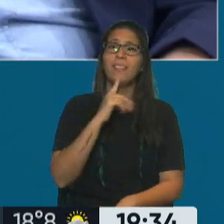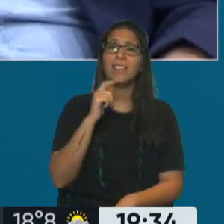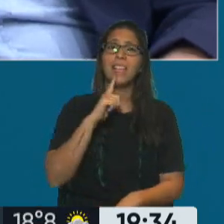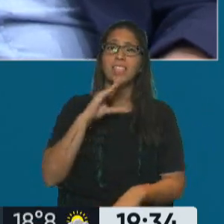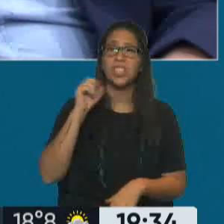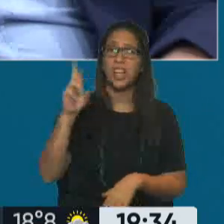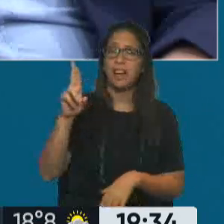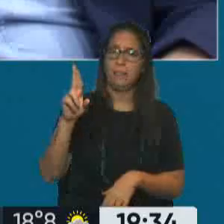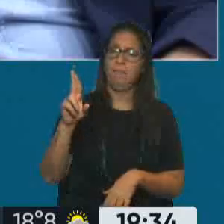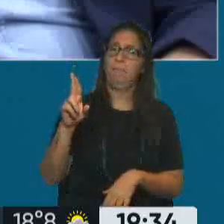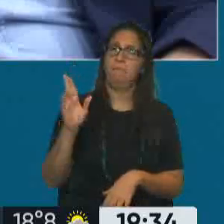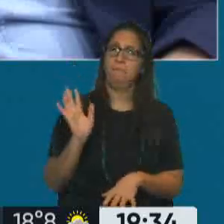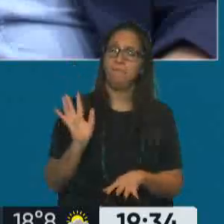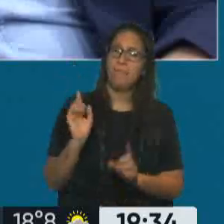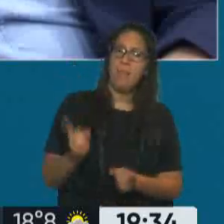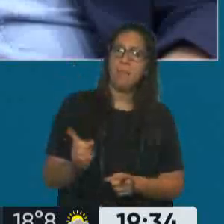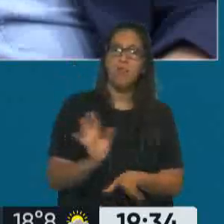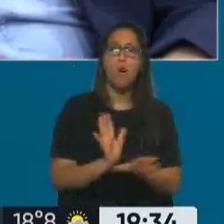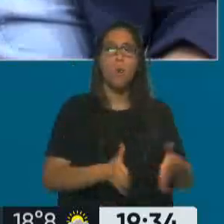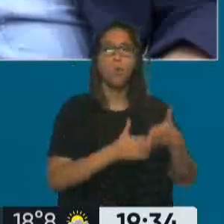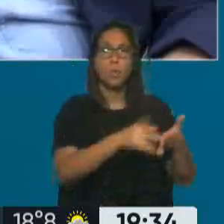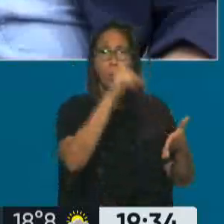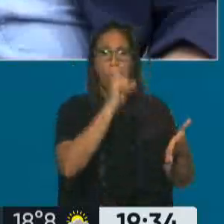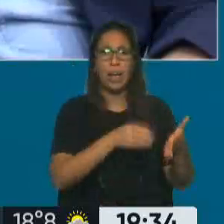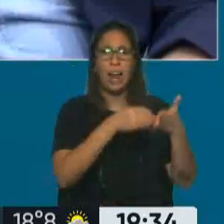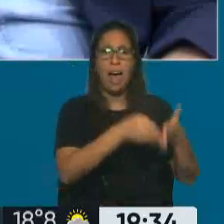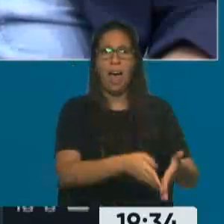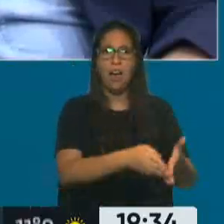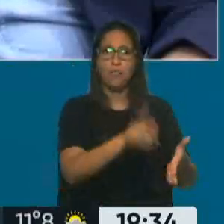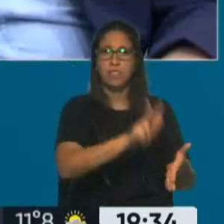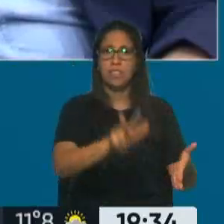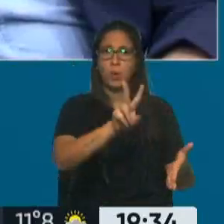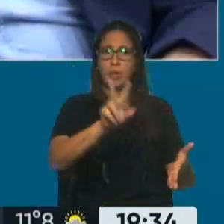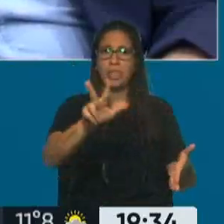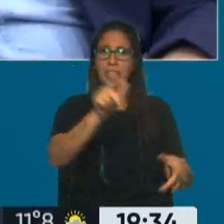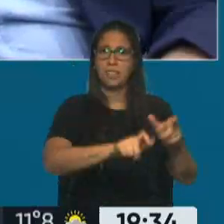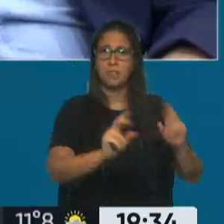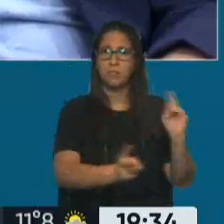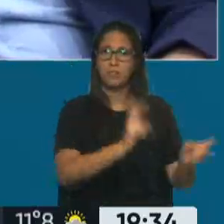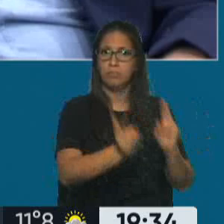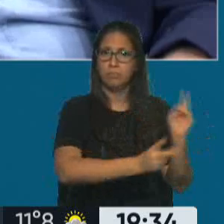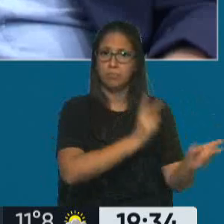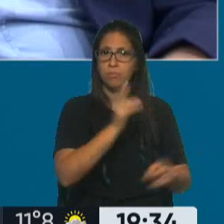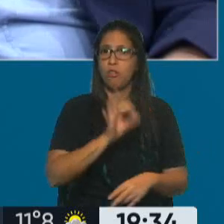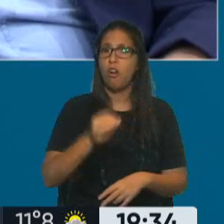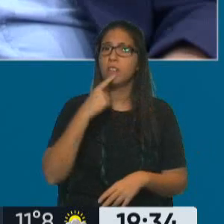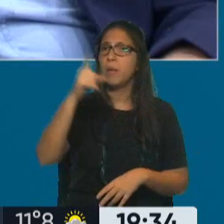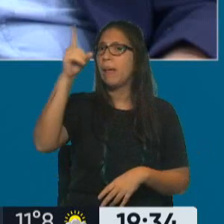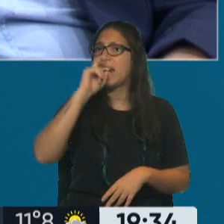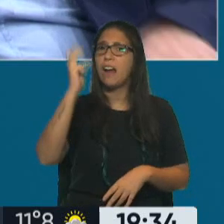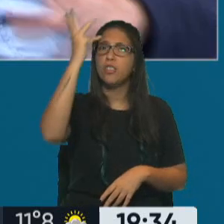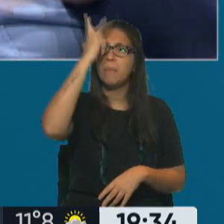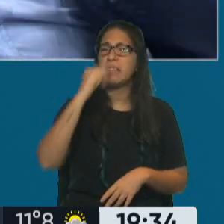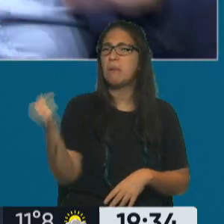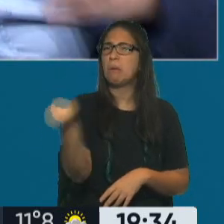cosas que uno no O ignorar el crucero general belgrano con 323 hombres que están ahí arle la importancia a belgrano y a San